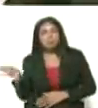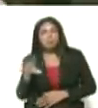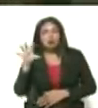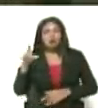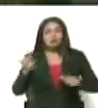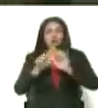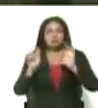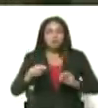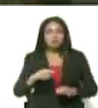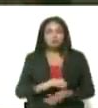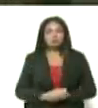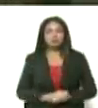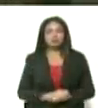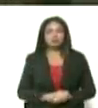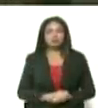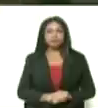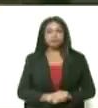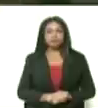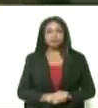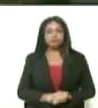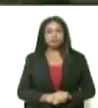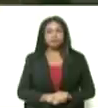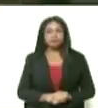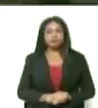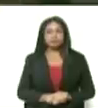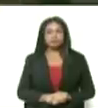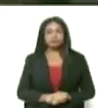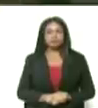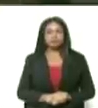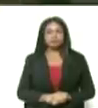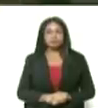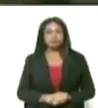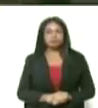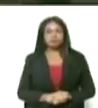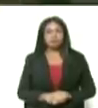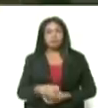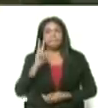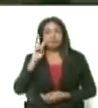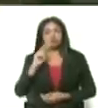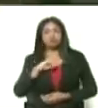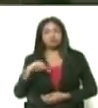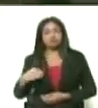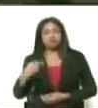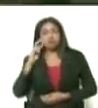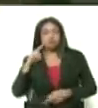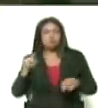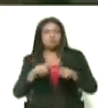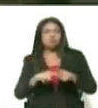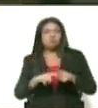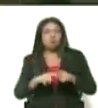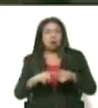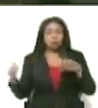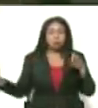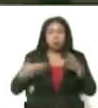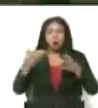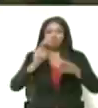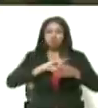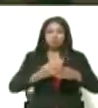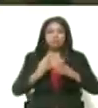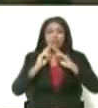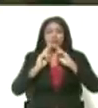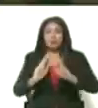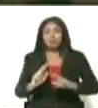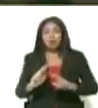hermanos de Europa. Fíjense, cuando vemos el impacto, el